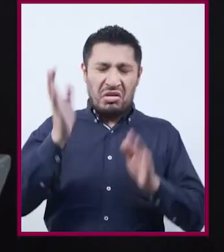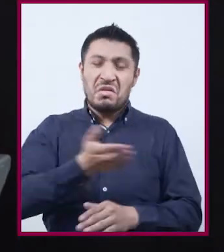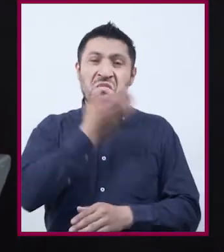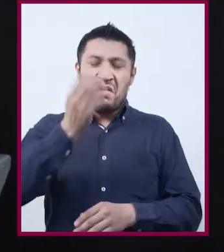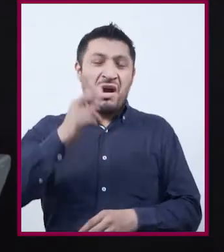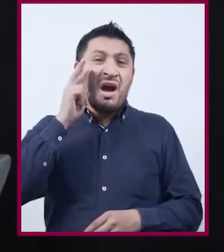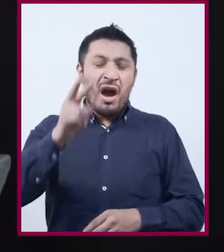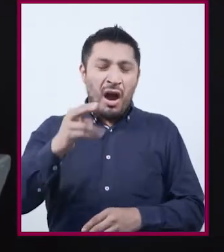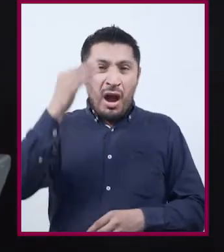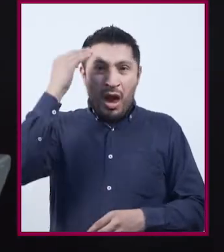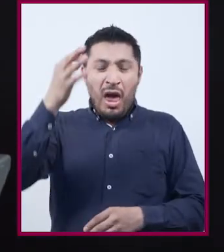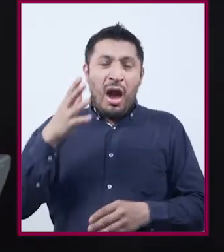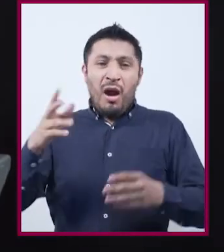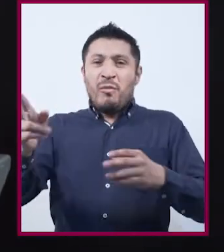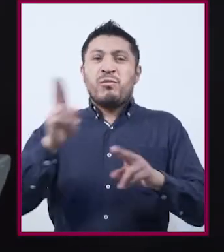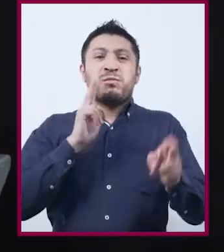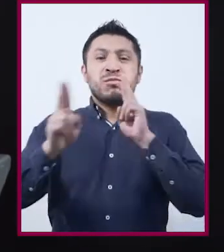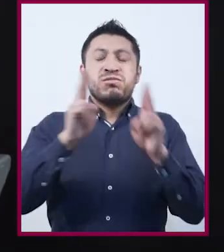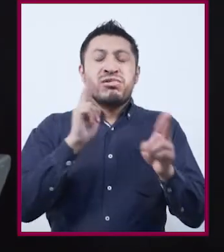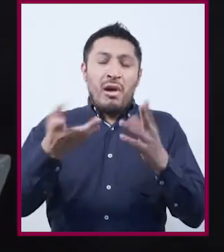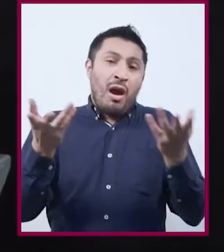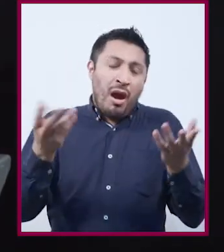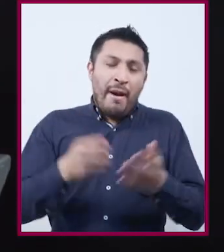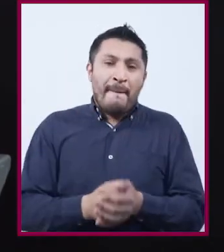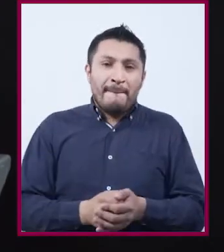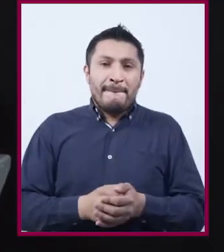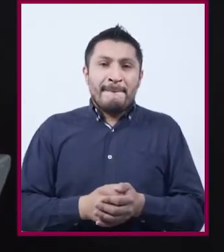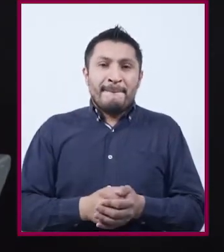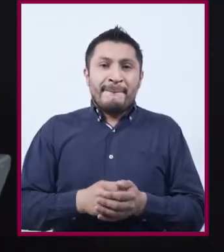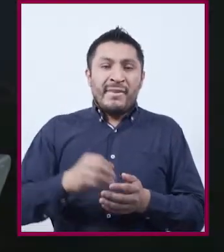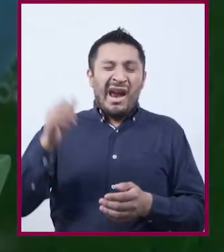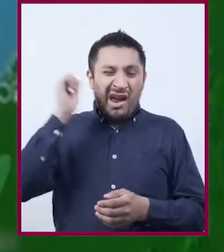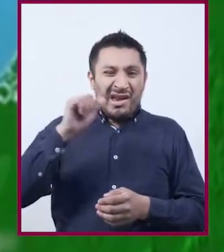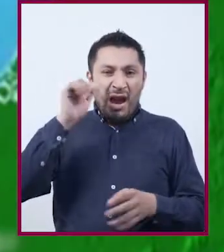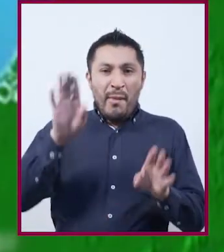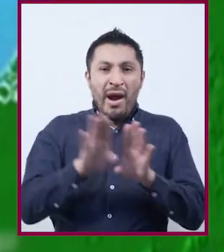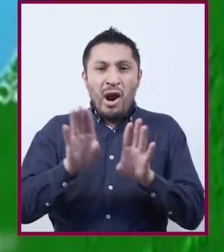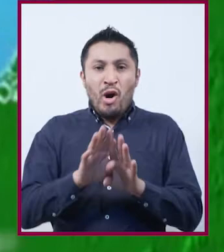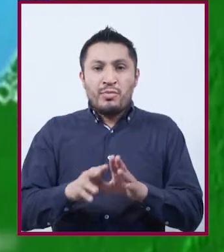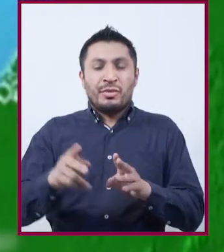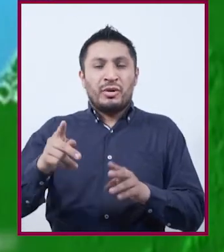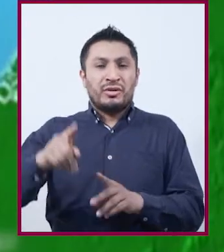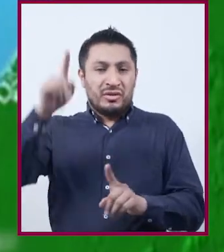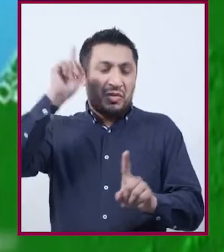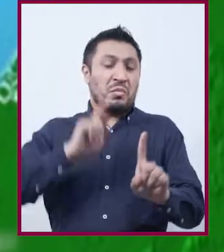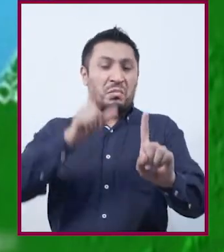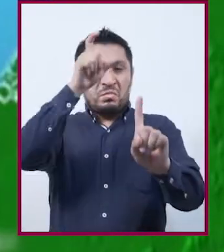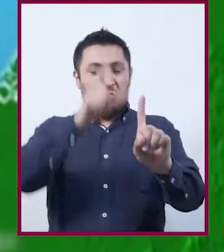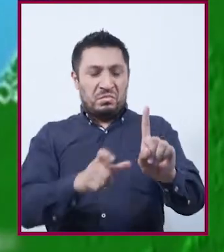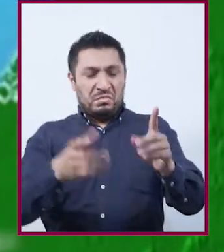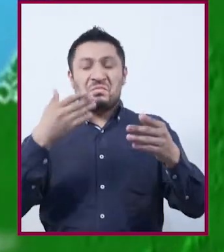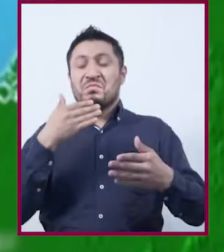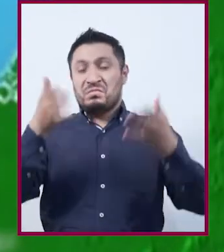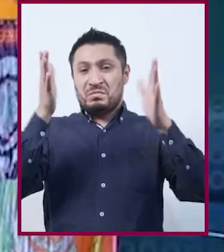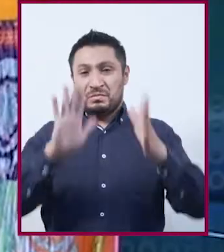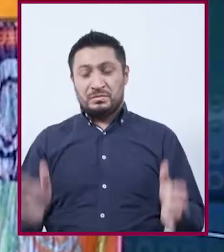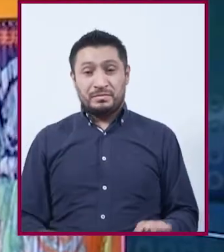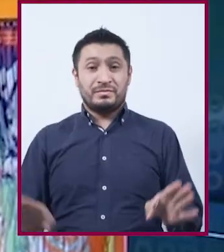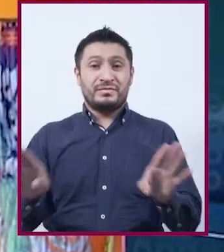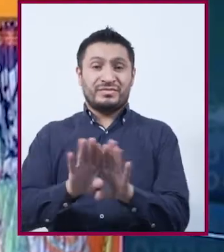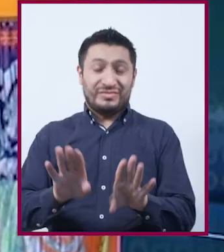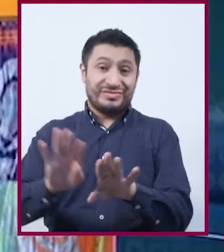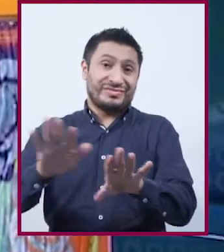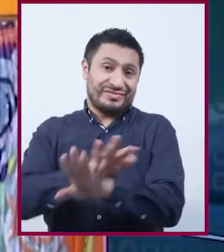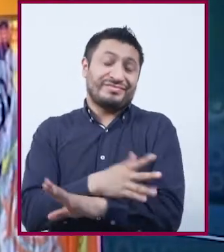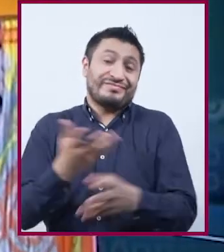Seguramente ya estás muy acostumbrado a ver las predicciones del tiempo hacia el final del noticiario, casi siempre dadas por una atractiva mujer.